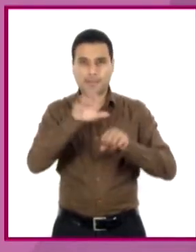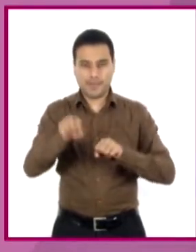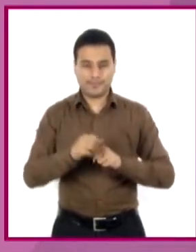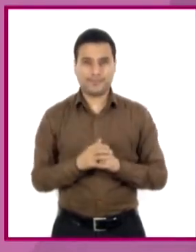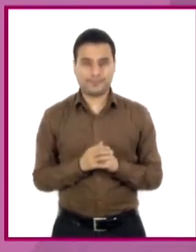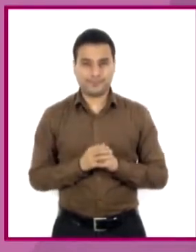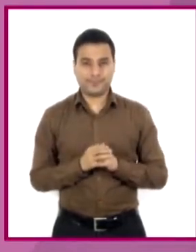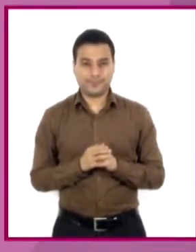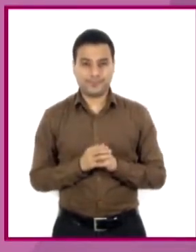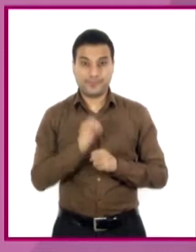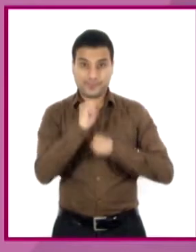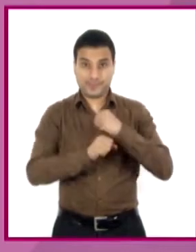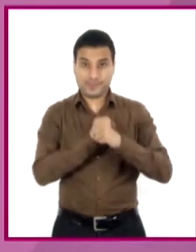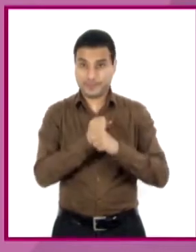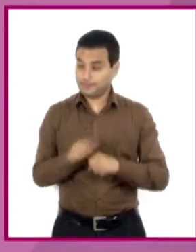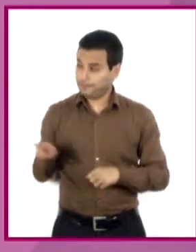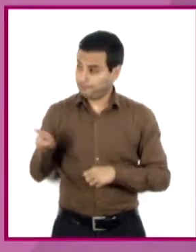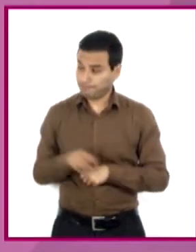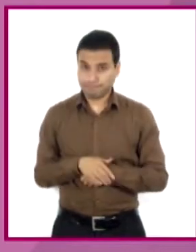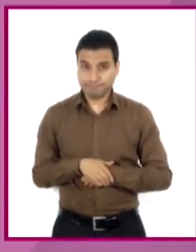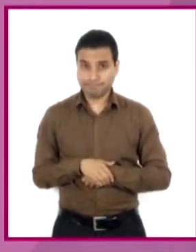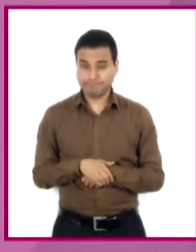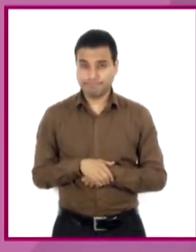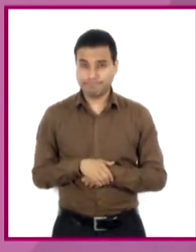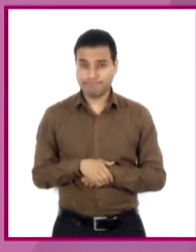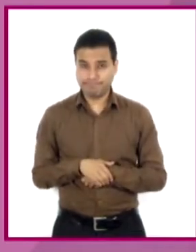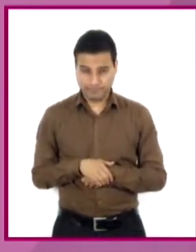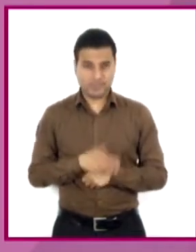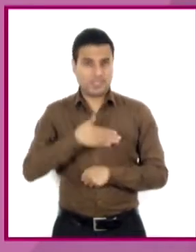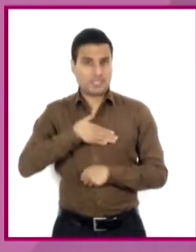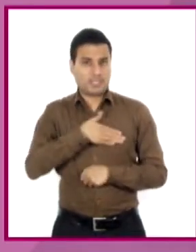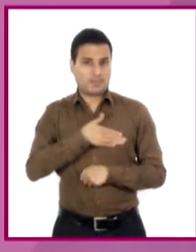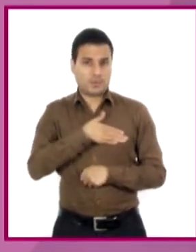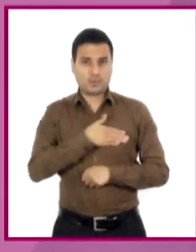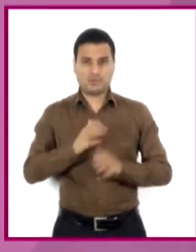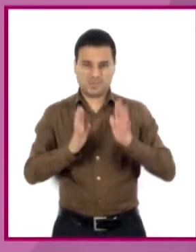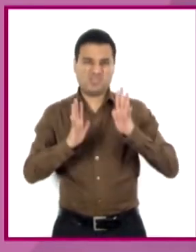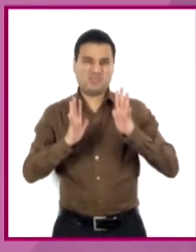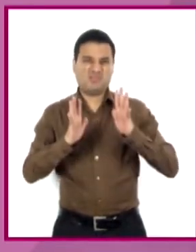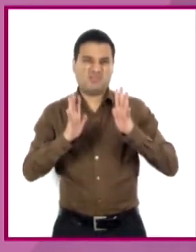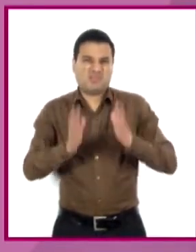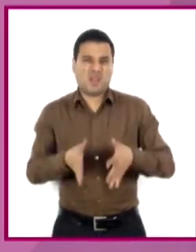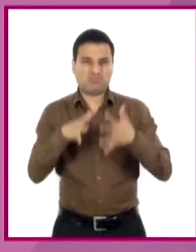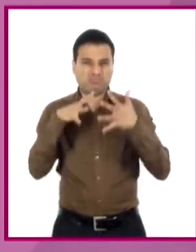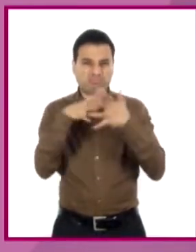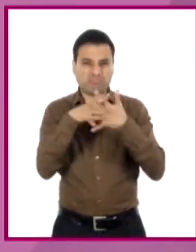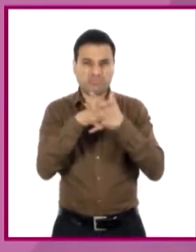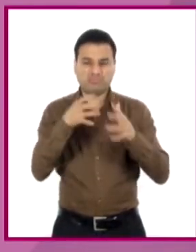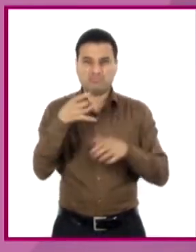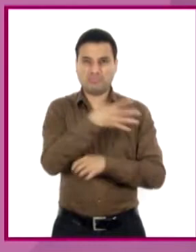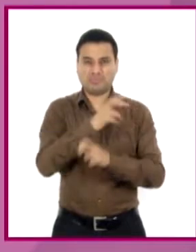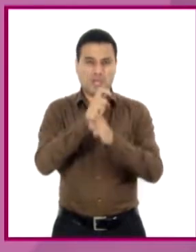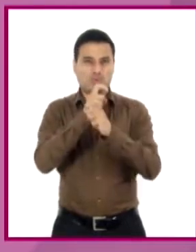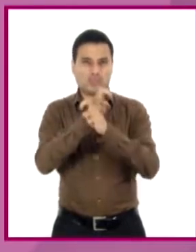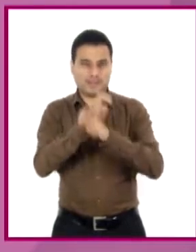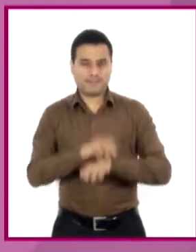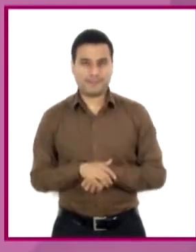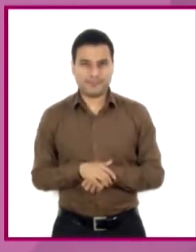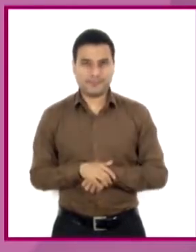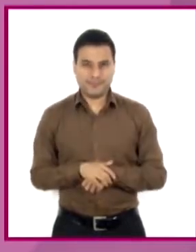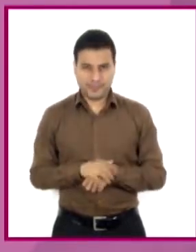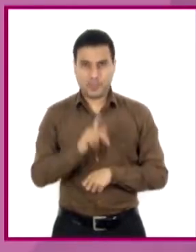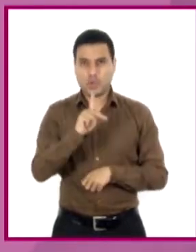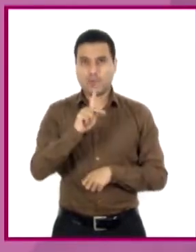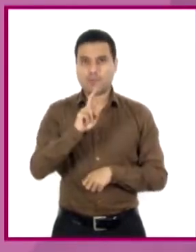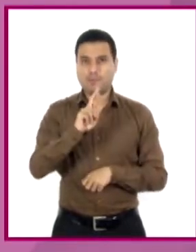De 1805 a 1814, Napoleón derrotó y convirtió en sus aliados al Imperio Austriaco, al Reino de